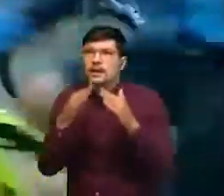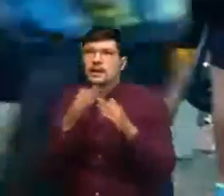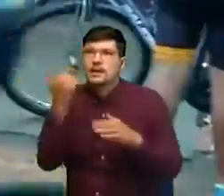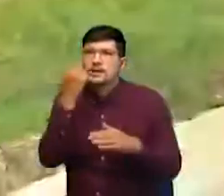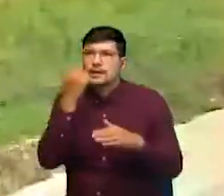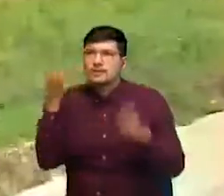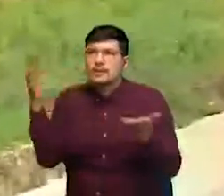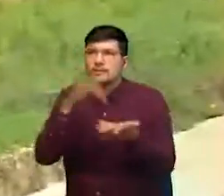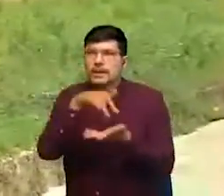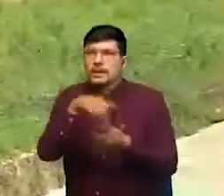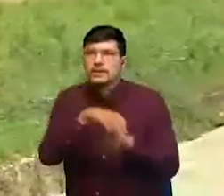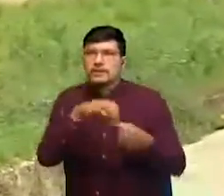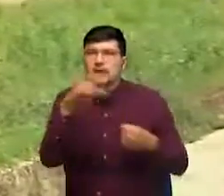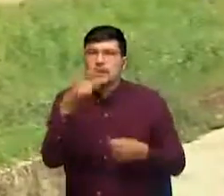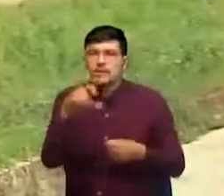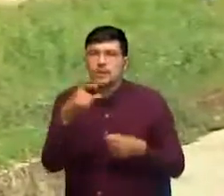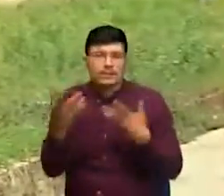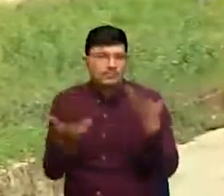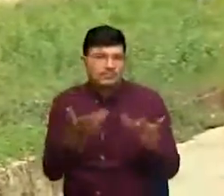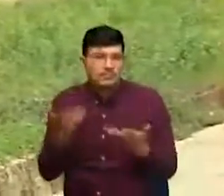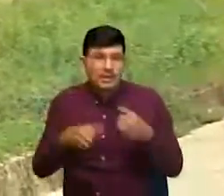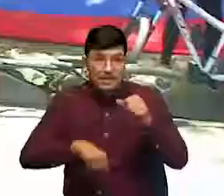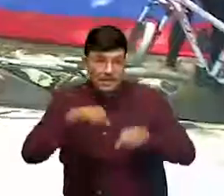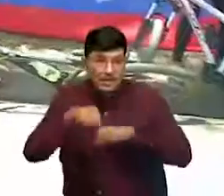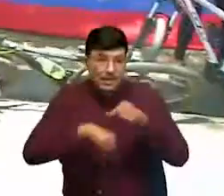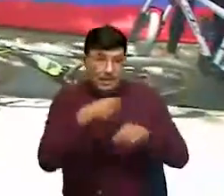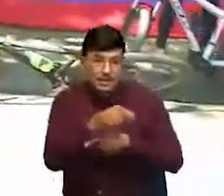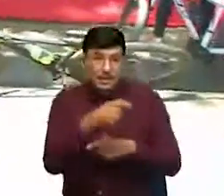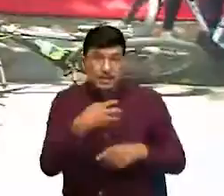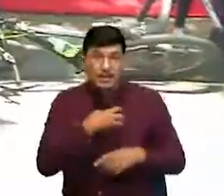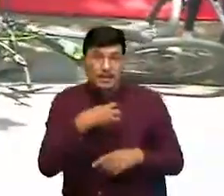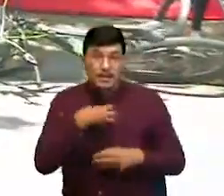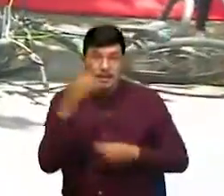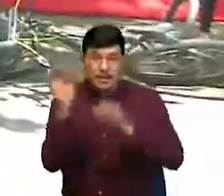viene para Cúcuta. La cicloaventura Catatumbo fue organizada por